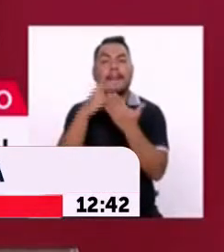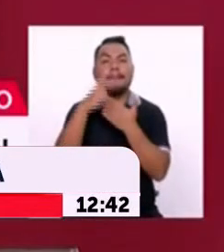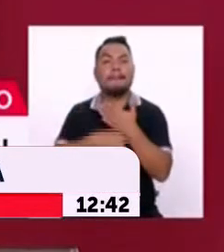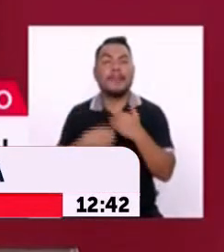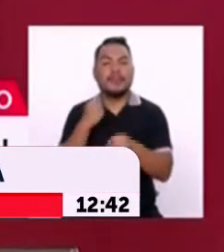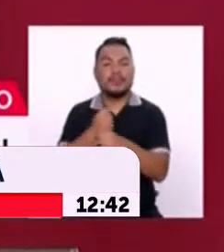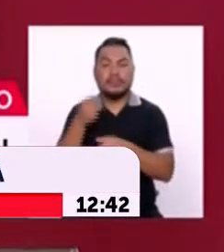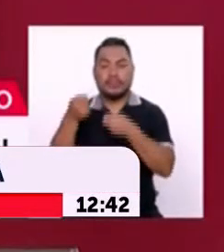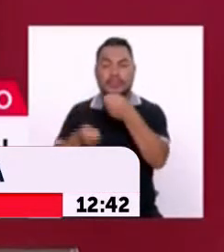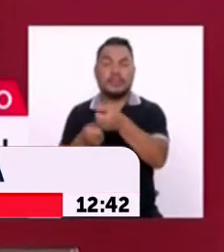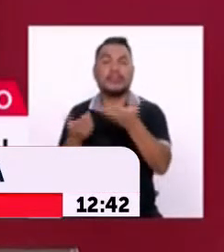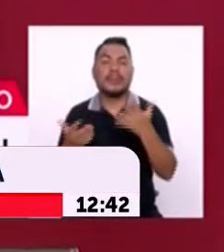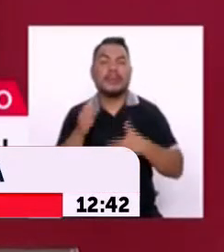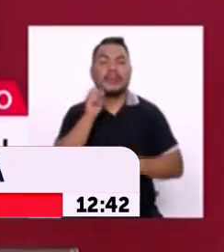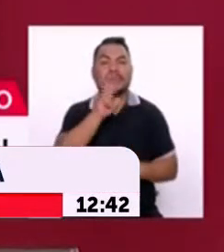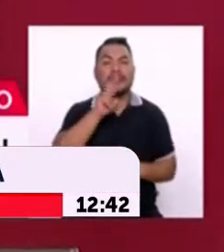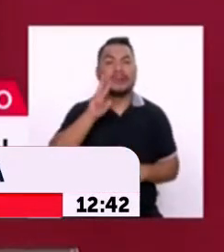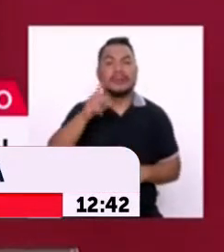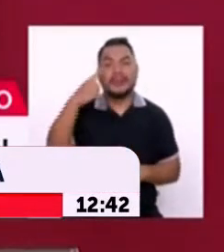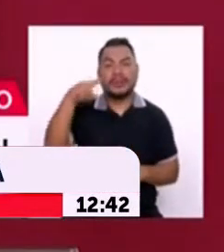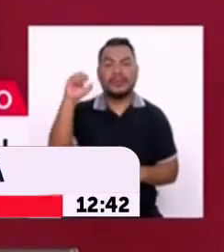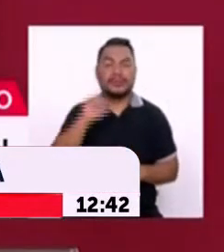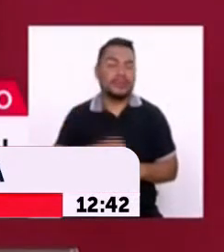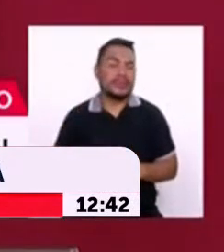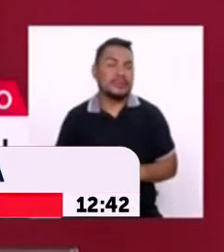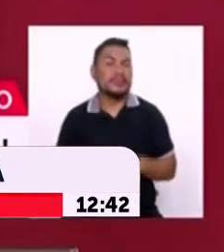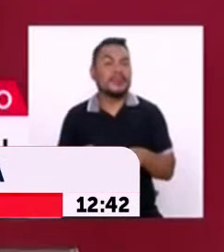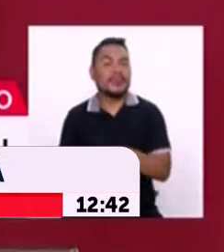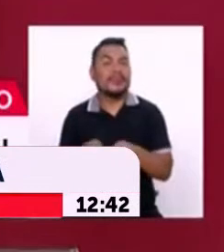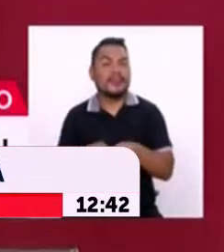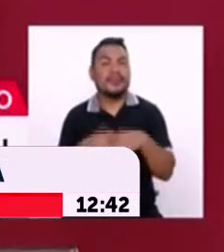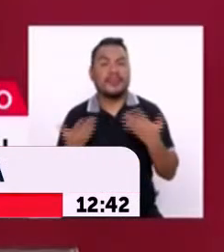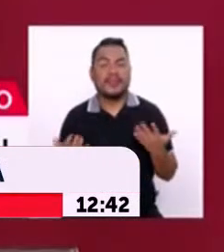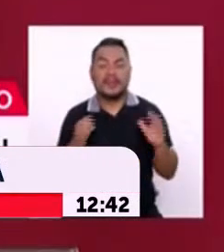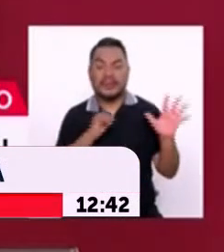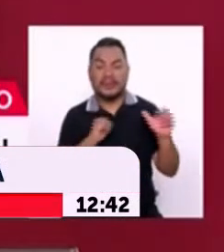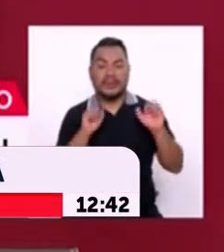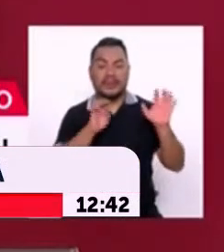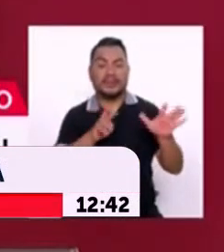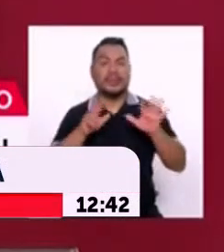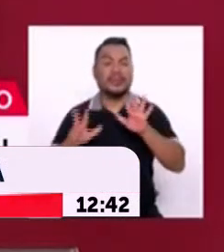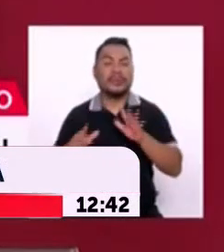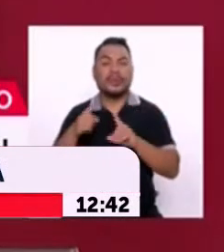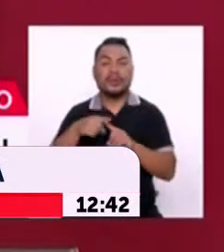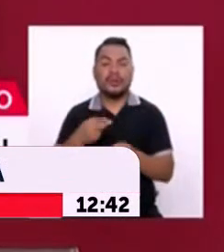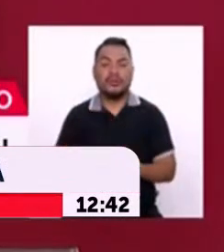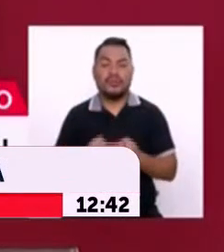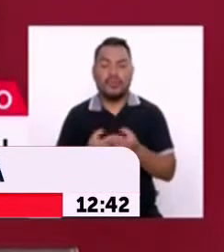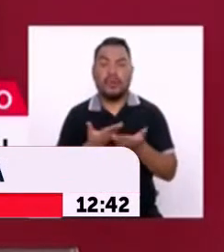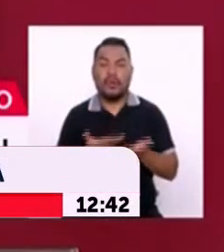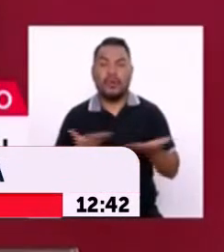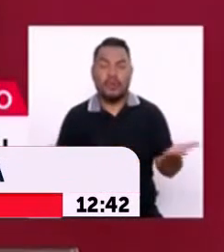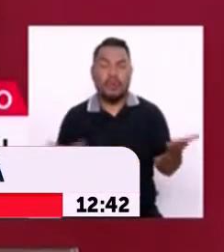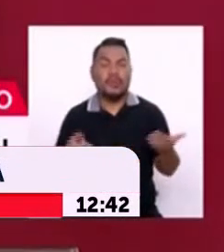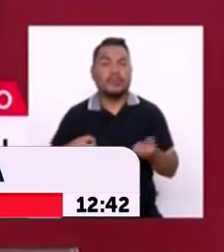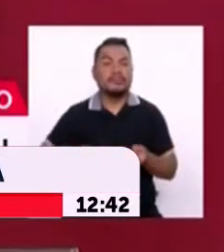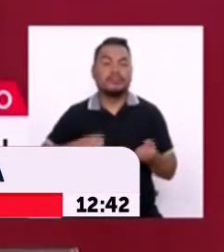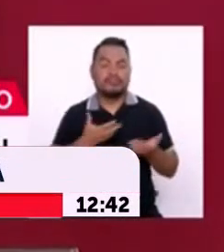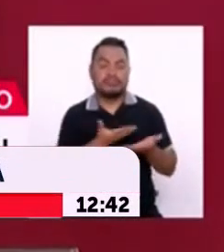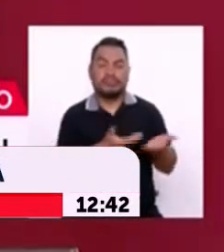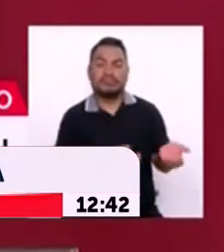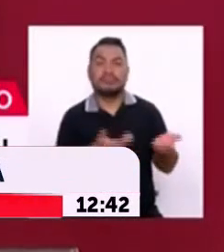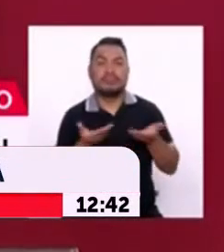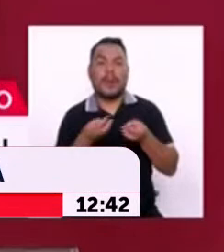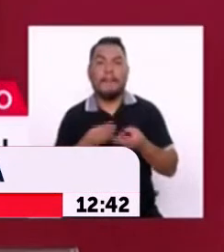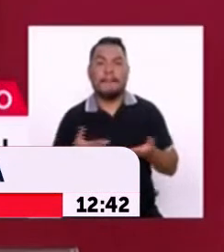negocios por 33 millones de soles. Además, 698 toneladas de productos